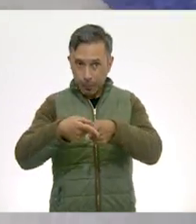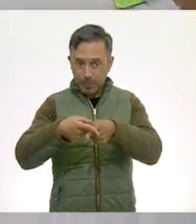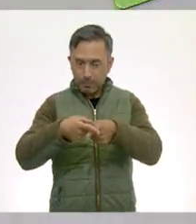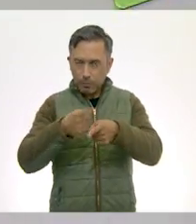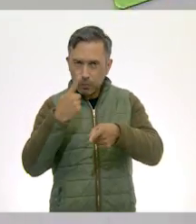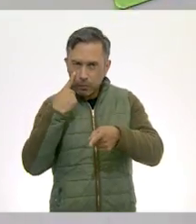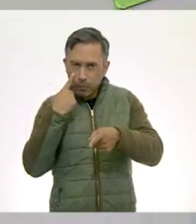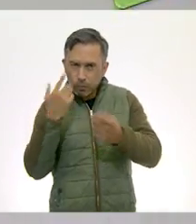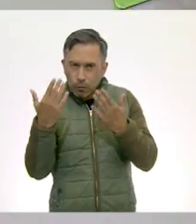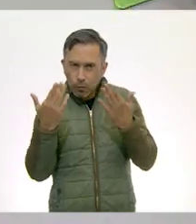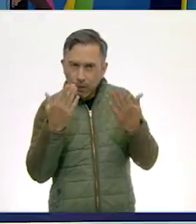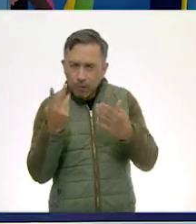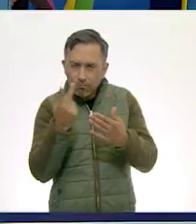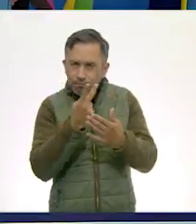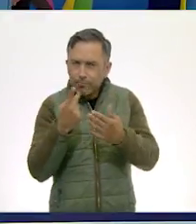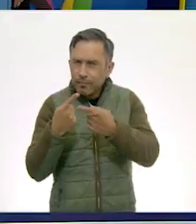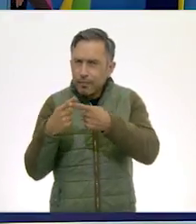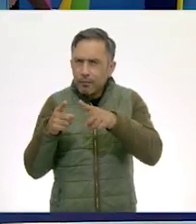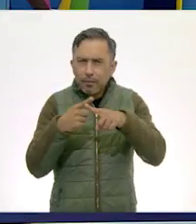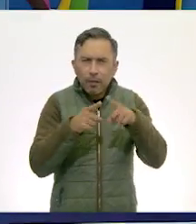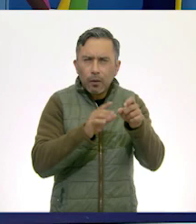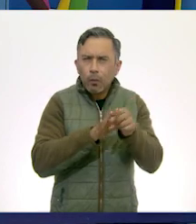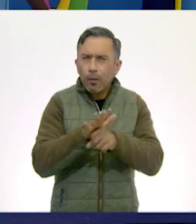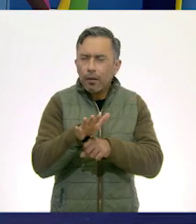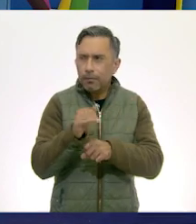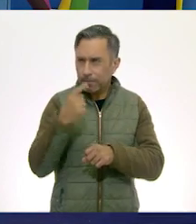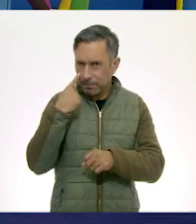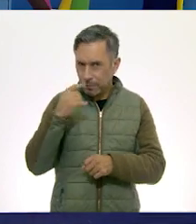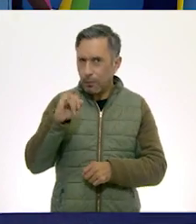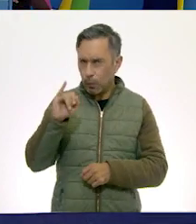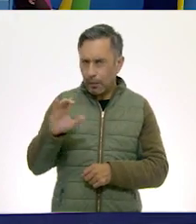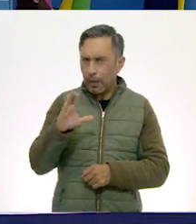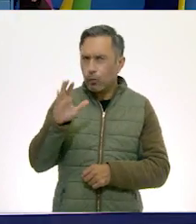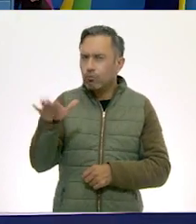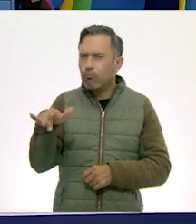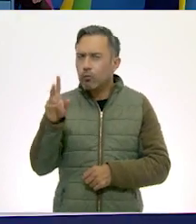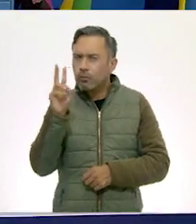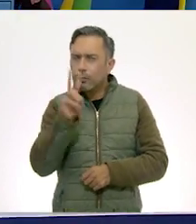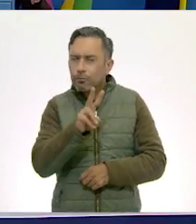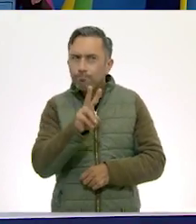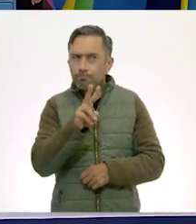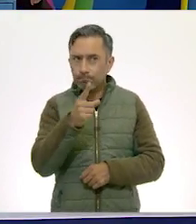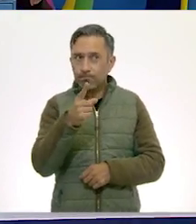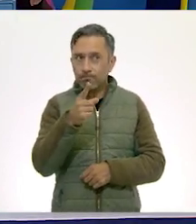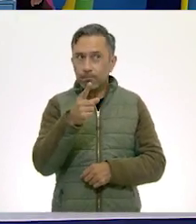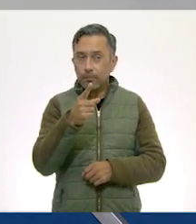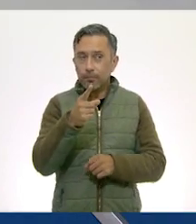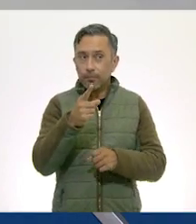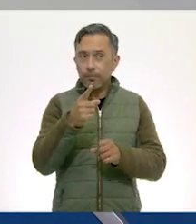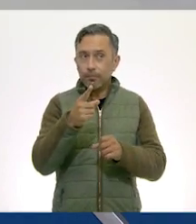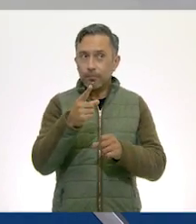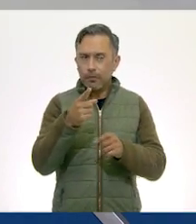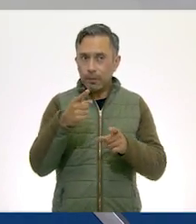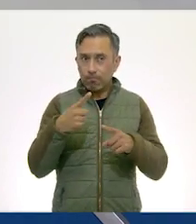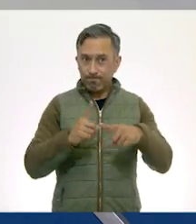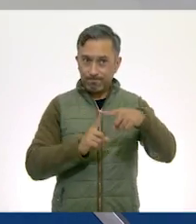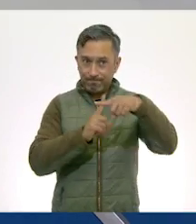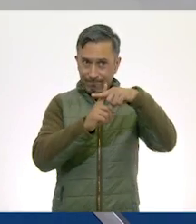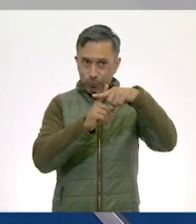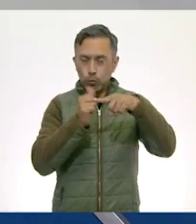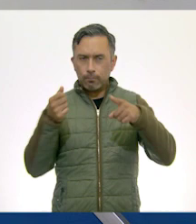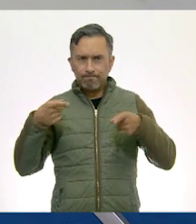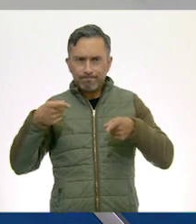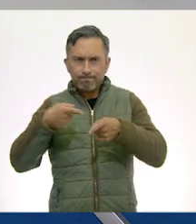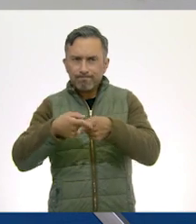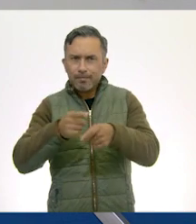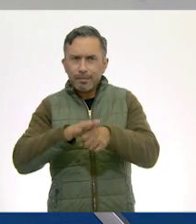Juan Carlos, en esta separación y en esta, por ejemplo? Ah, bueno, en los